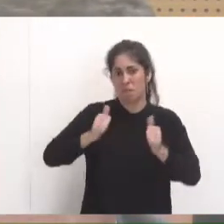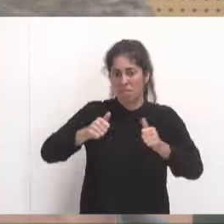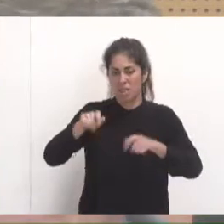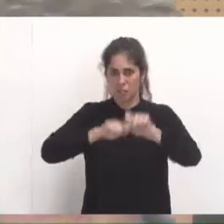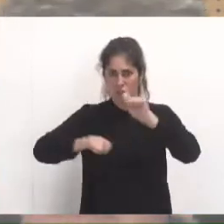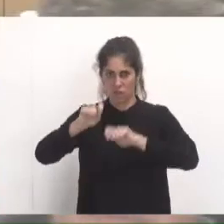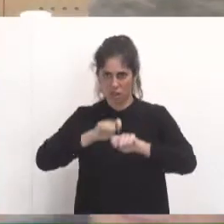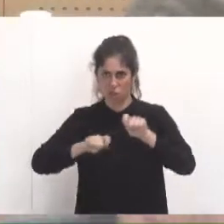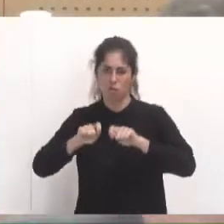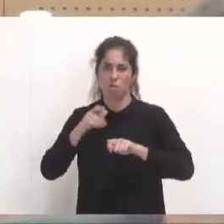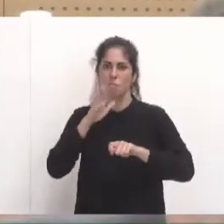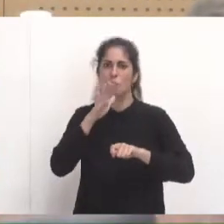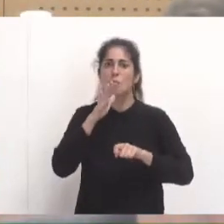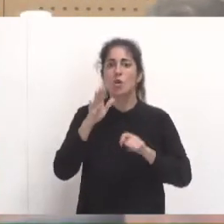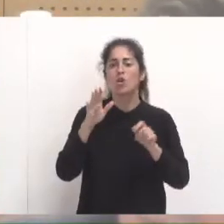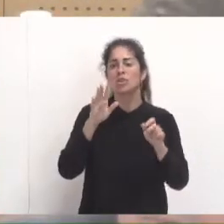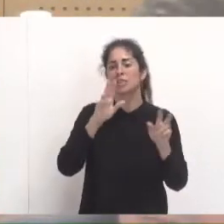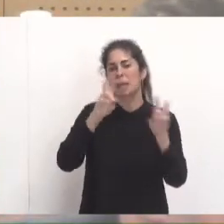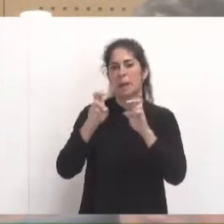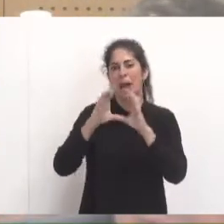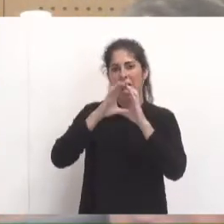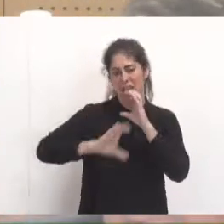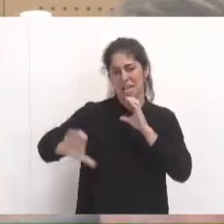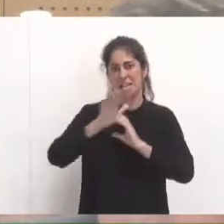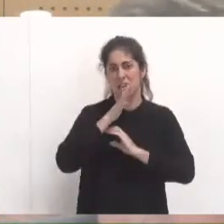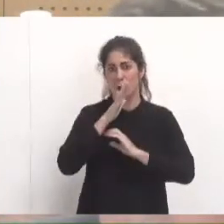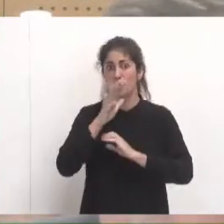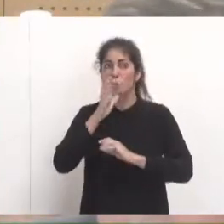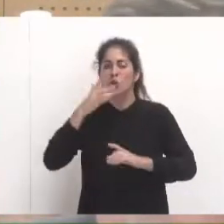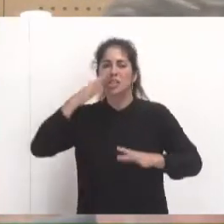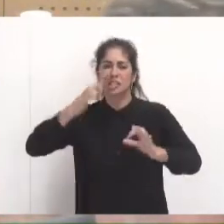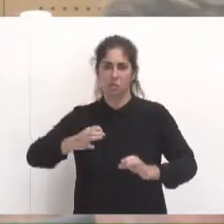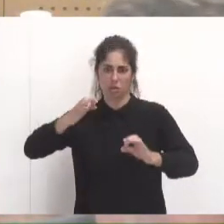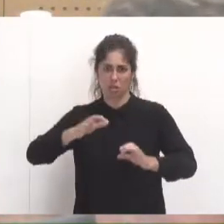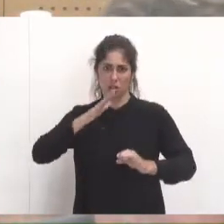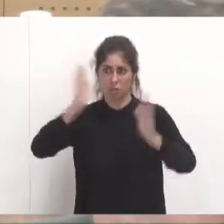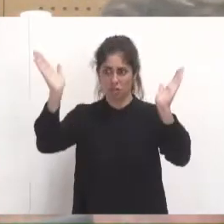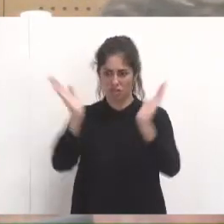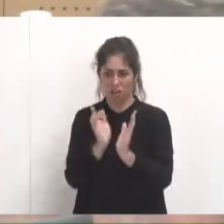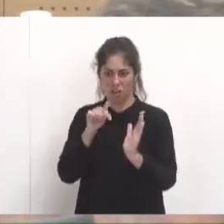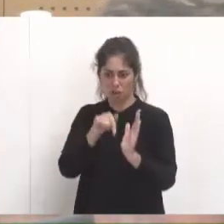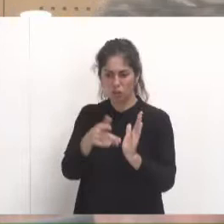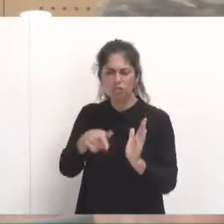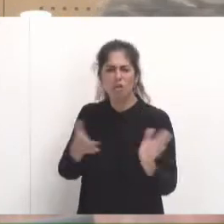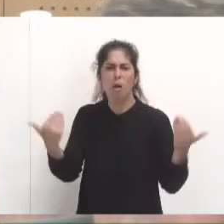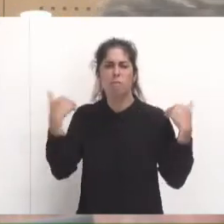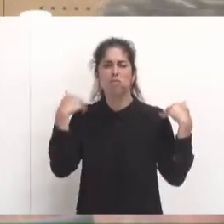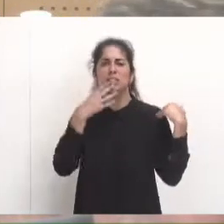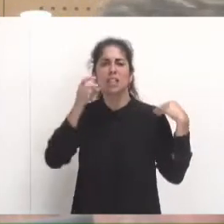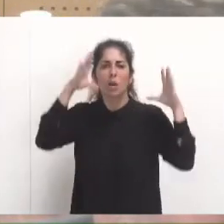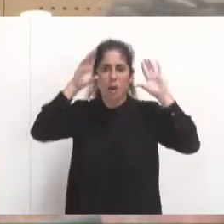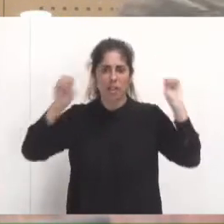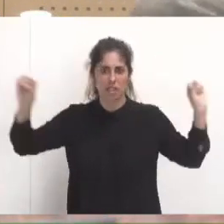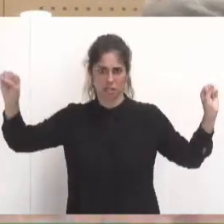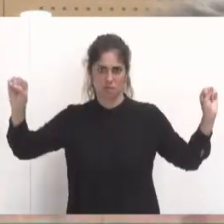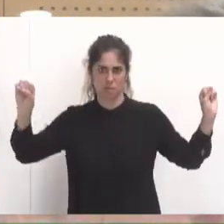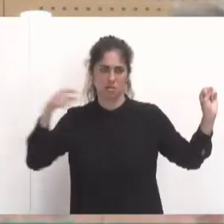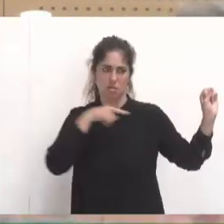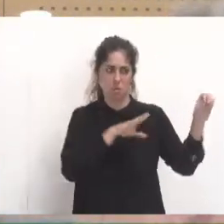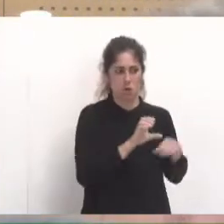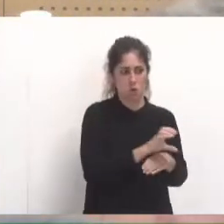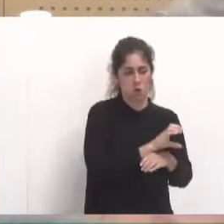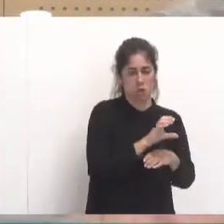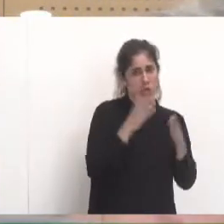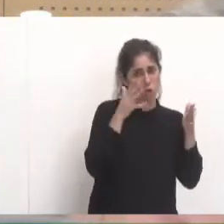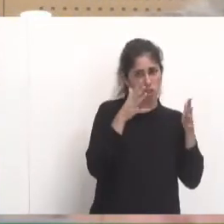de seguridad, porque accedían al barranco. Y el barranco son medidas de seguridad que era competencia de la Guardia Civil. No era competencia del Consejo Insular de Agua. Después,